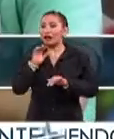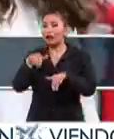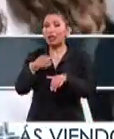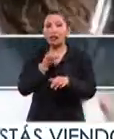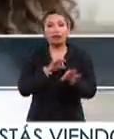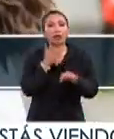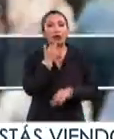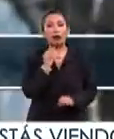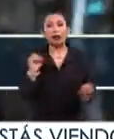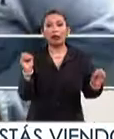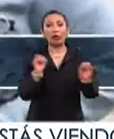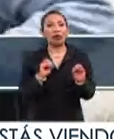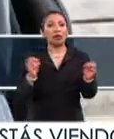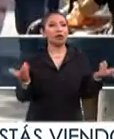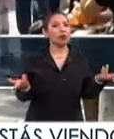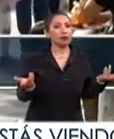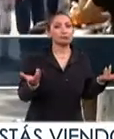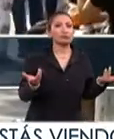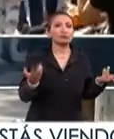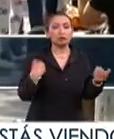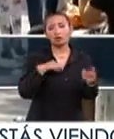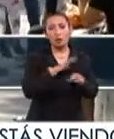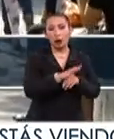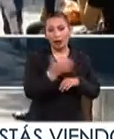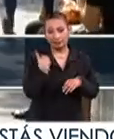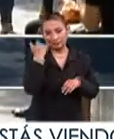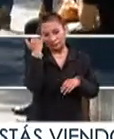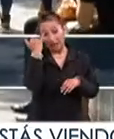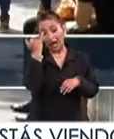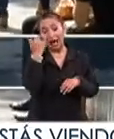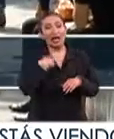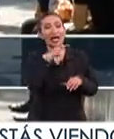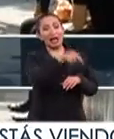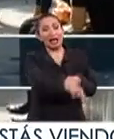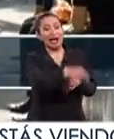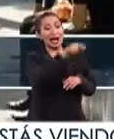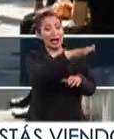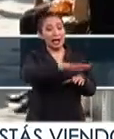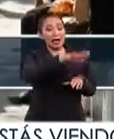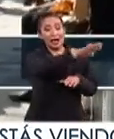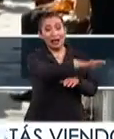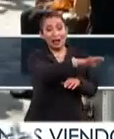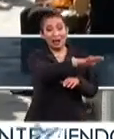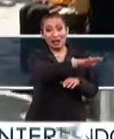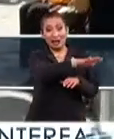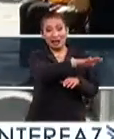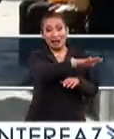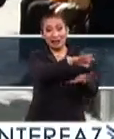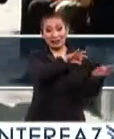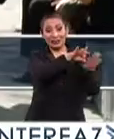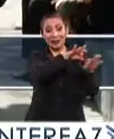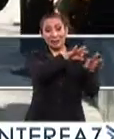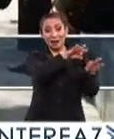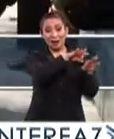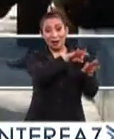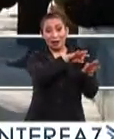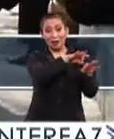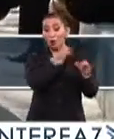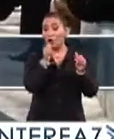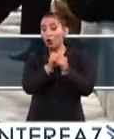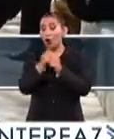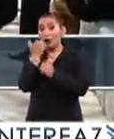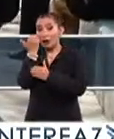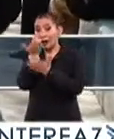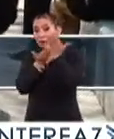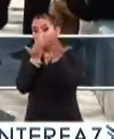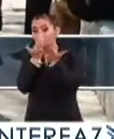trabajo. Bueno, lo que hacemos nosotros ahora es vincular ese espacio laboral con lo que están aprendiendo en el salón